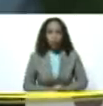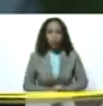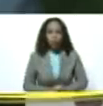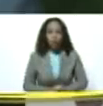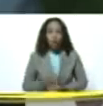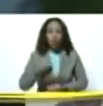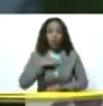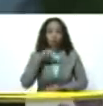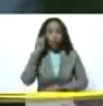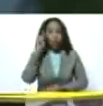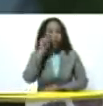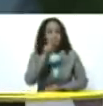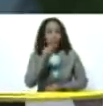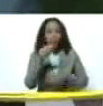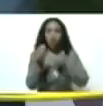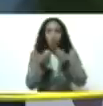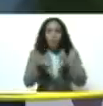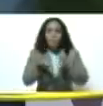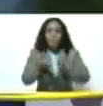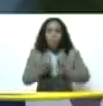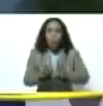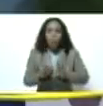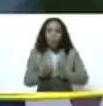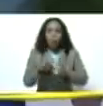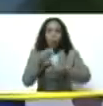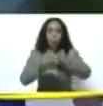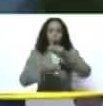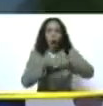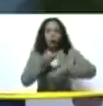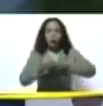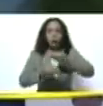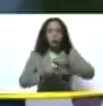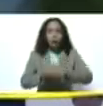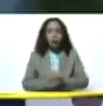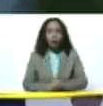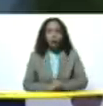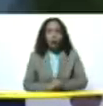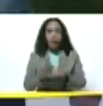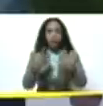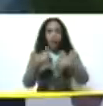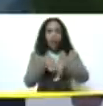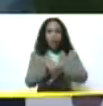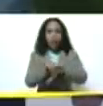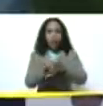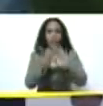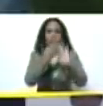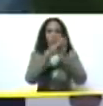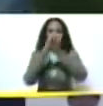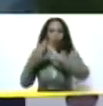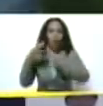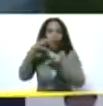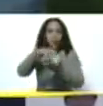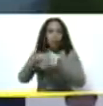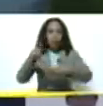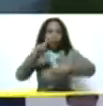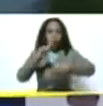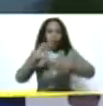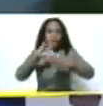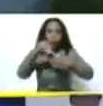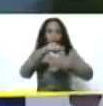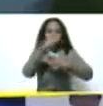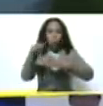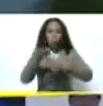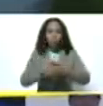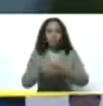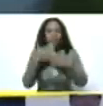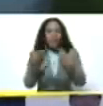Hemos visto el nacimiento y la consolidación de la comunidad de estados latinoamericanos y caribeños, que